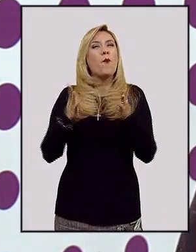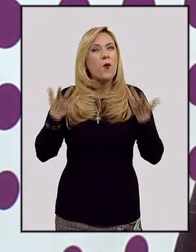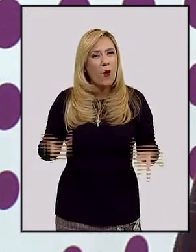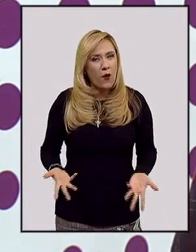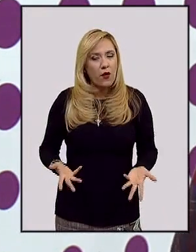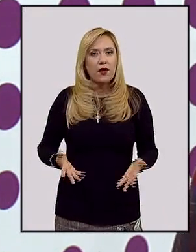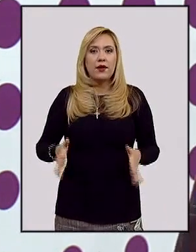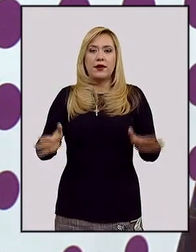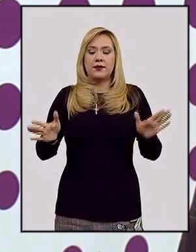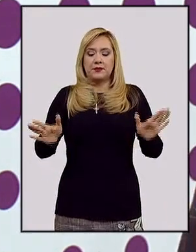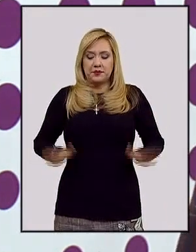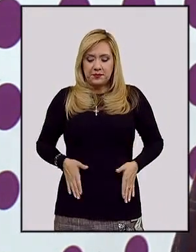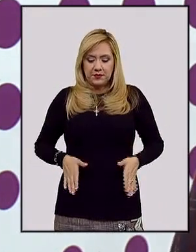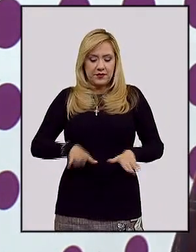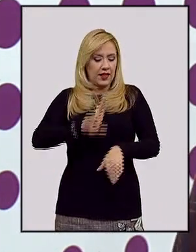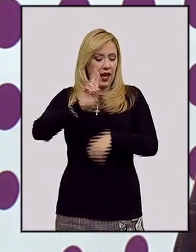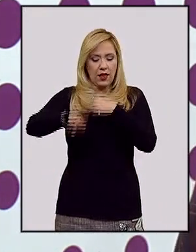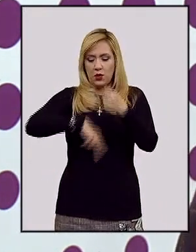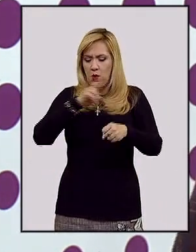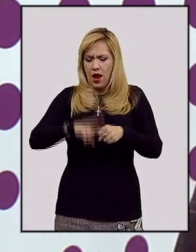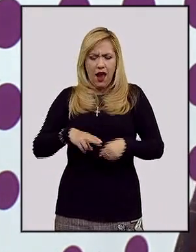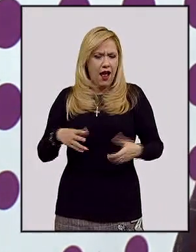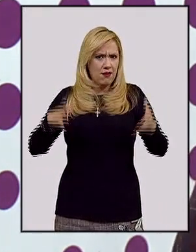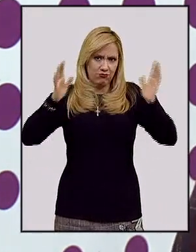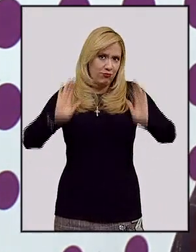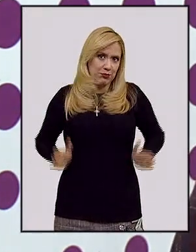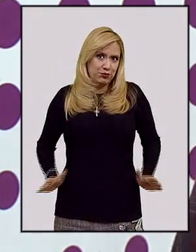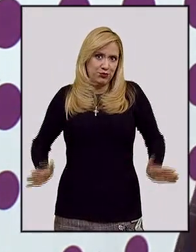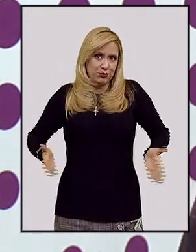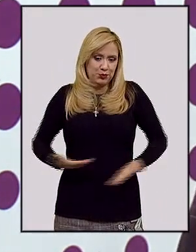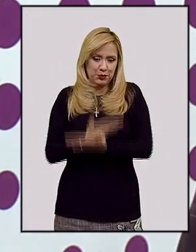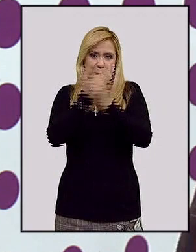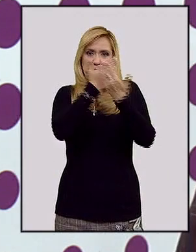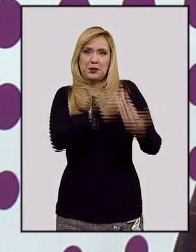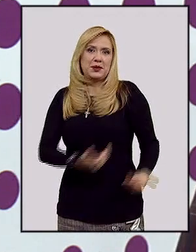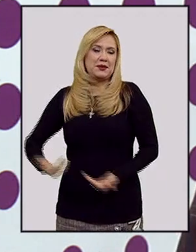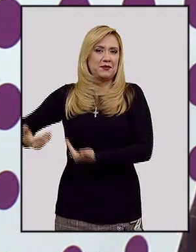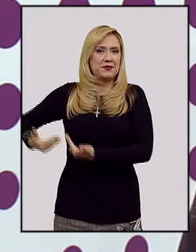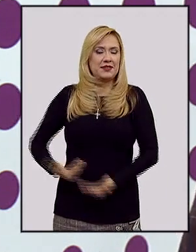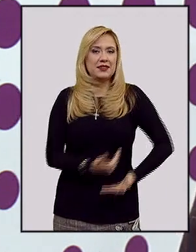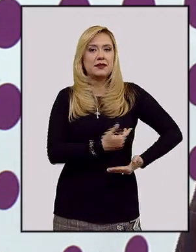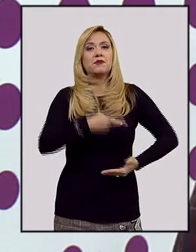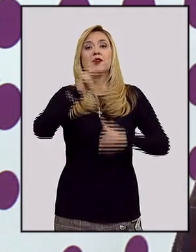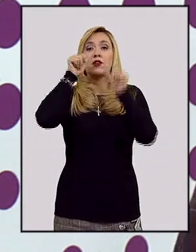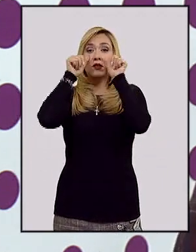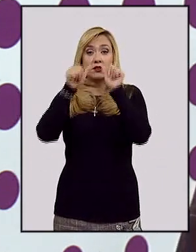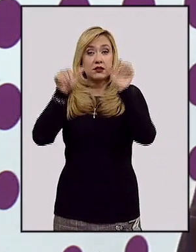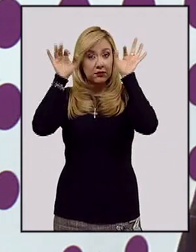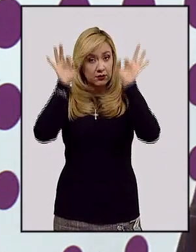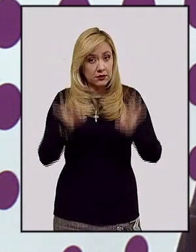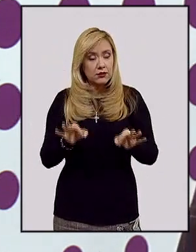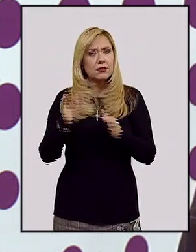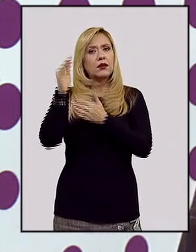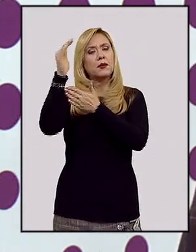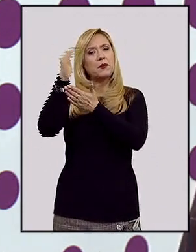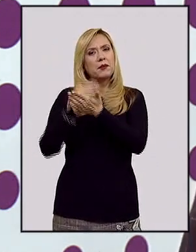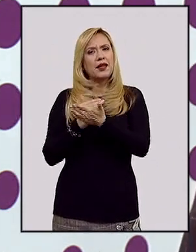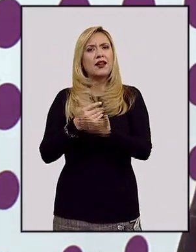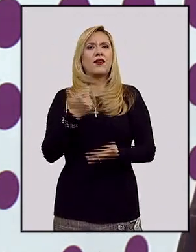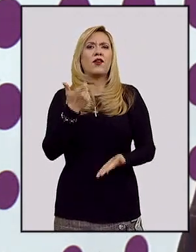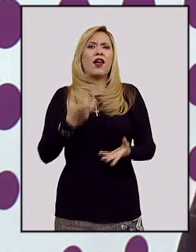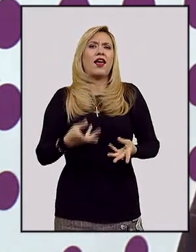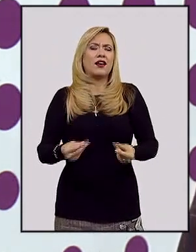proceso biológico natural, y que podría, si se atiende de manera correcta, reducir los costos del